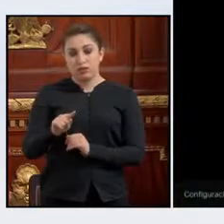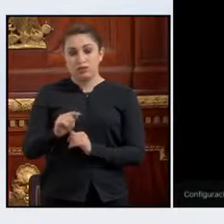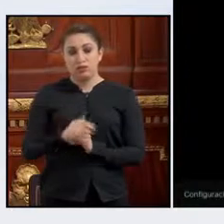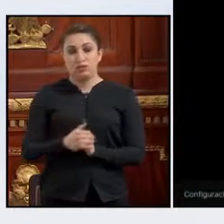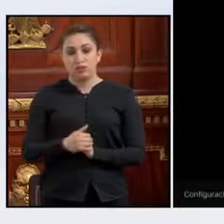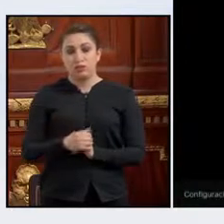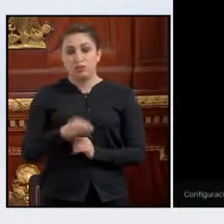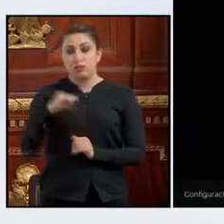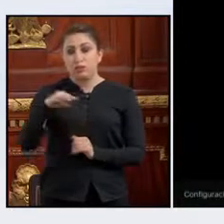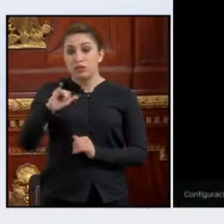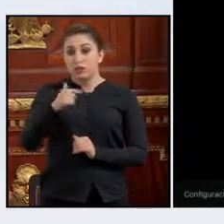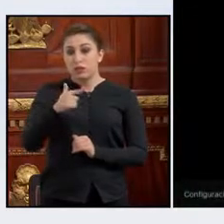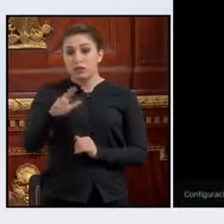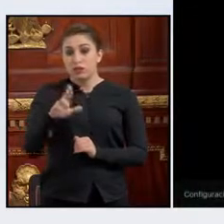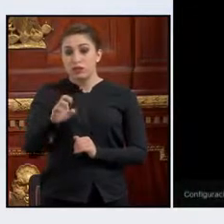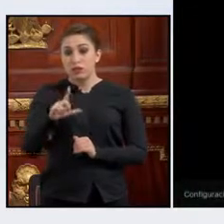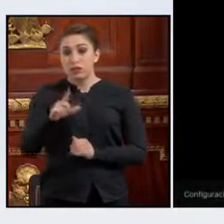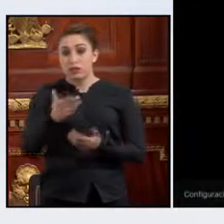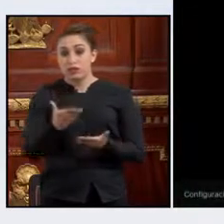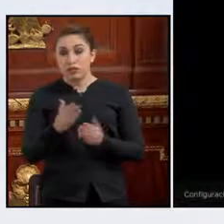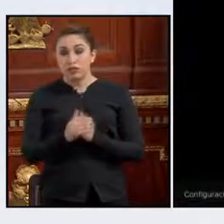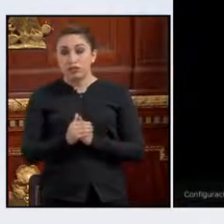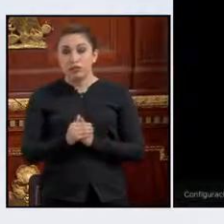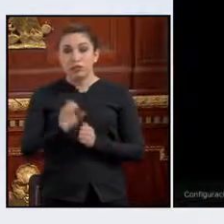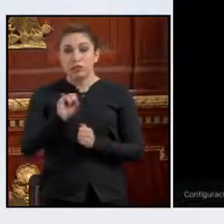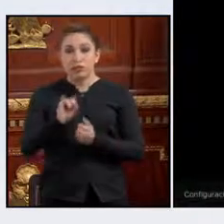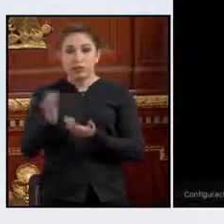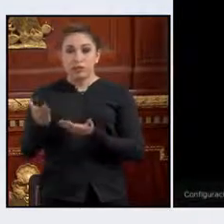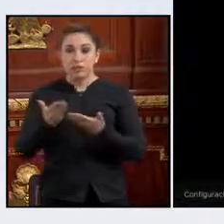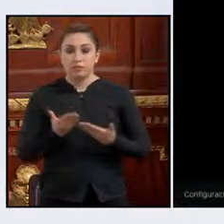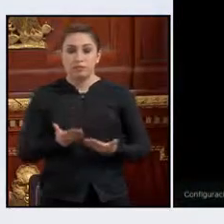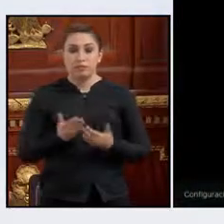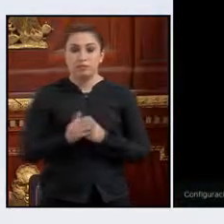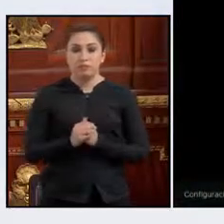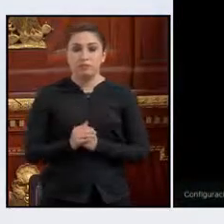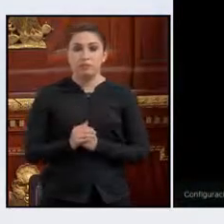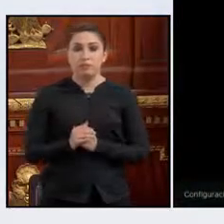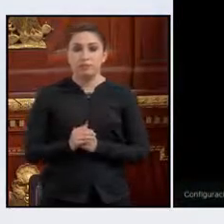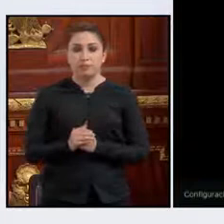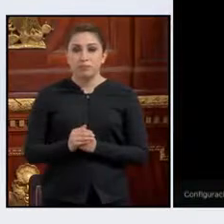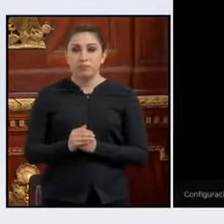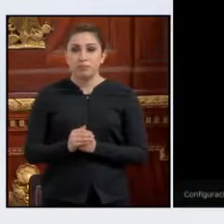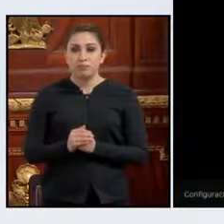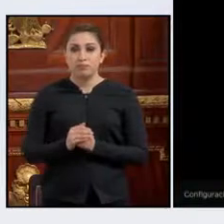Salazar Martínez Miguel Ángel. Miguel Ángel Salazar, presente.